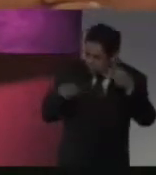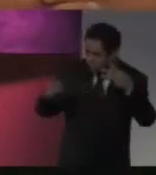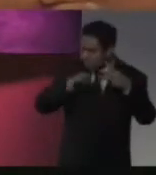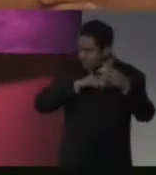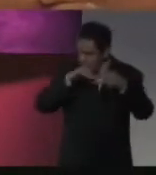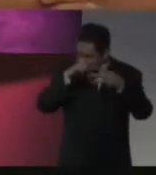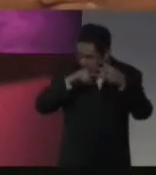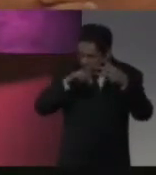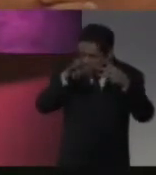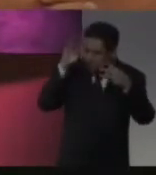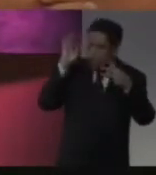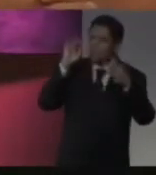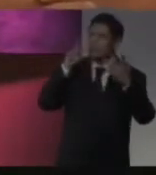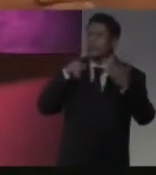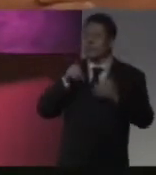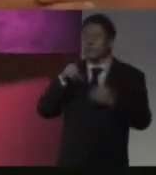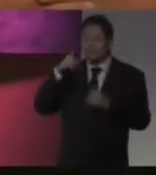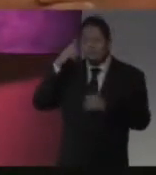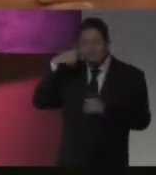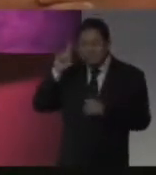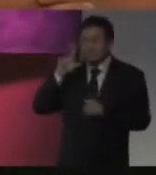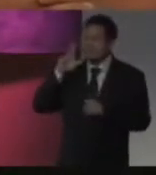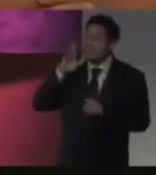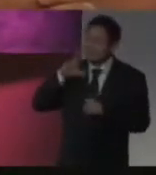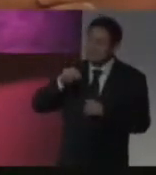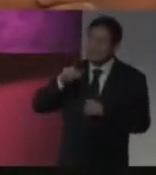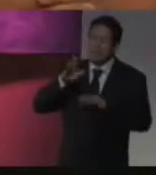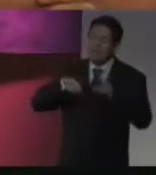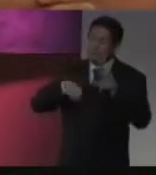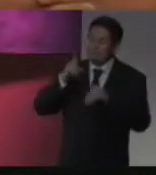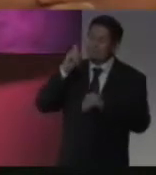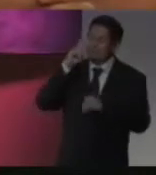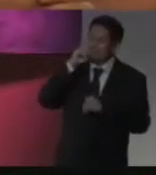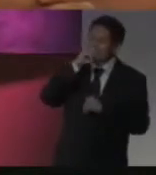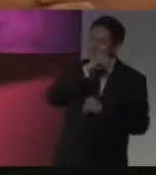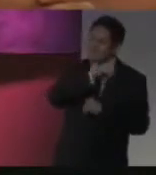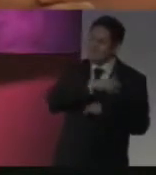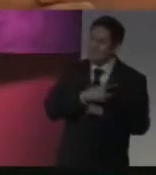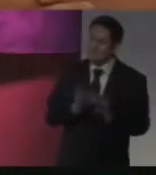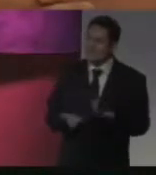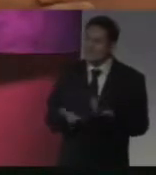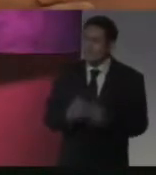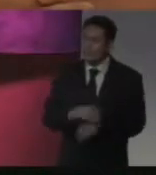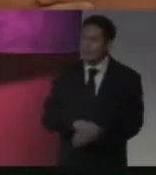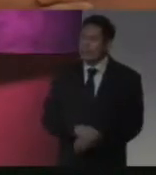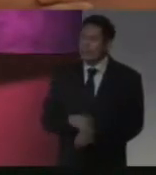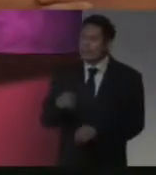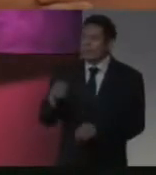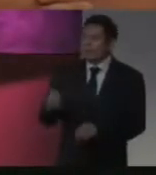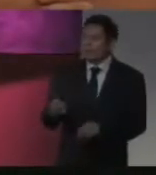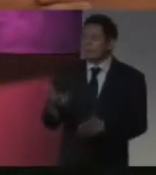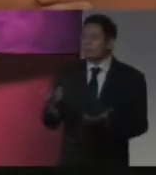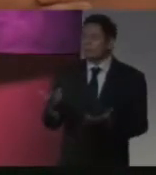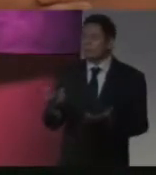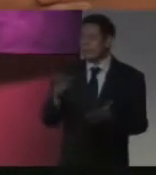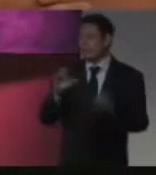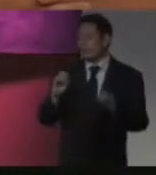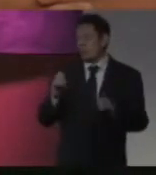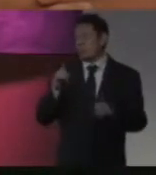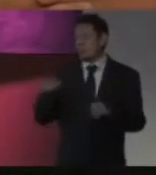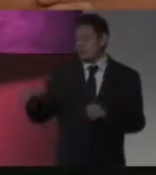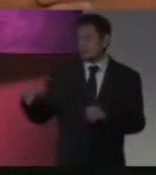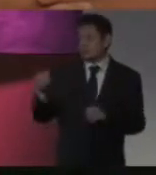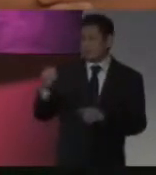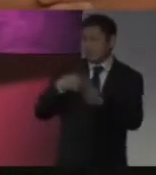pues no es fácil, ¿verdad? Es muy complicado y pues nos presenta retos muy